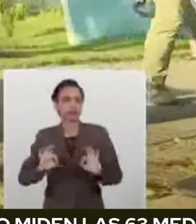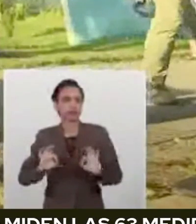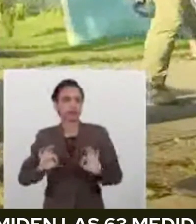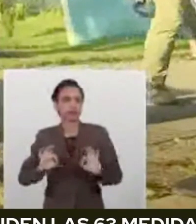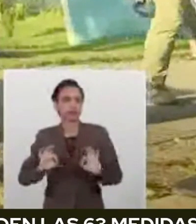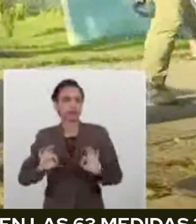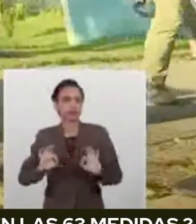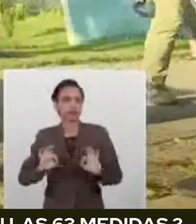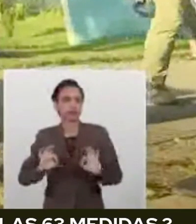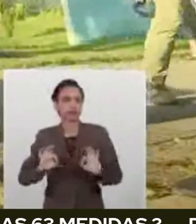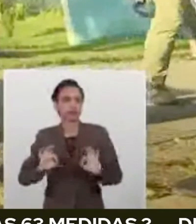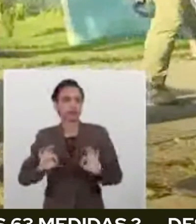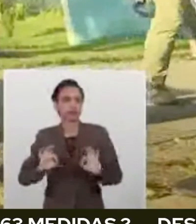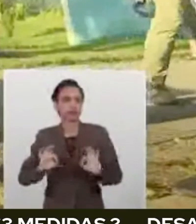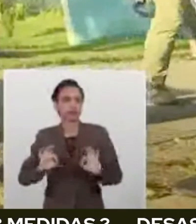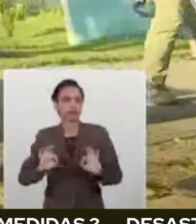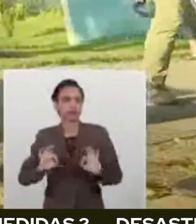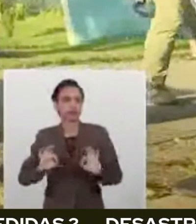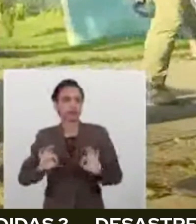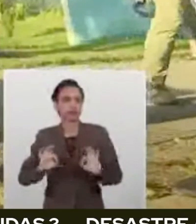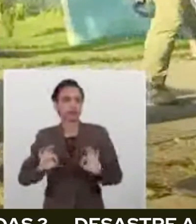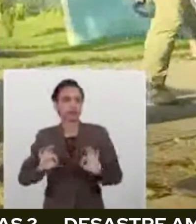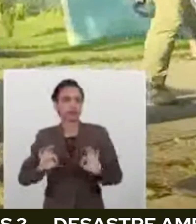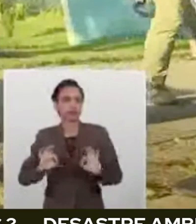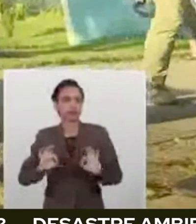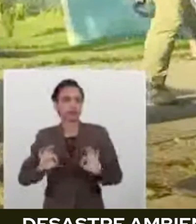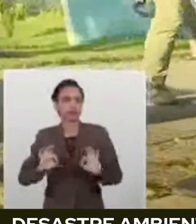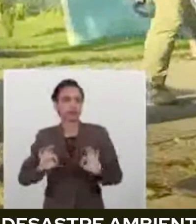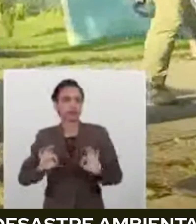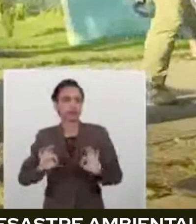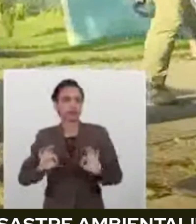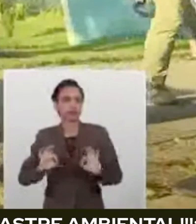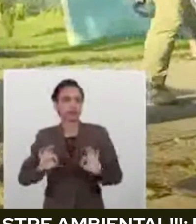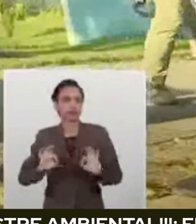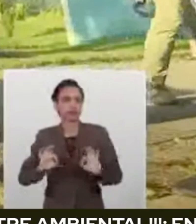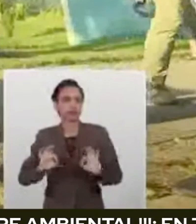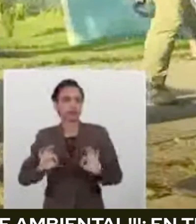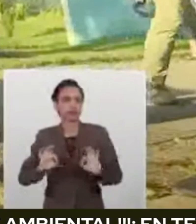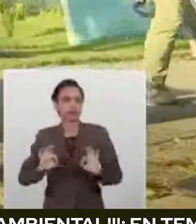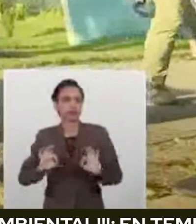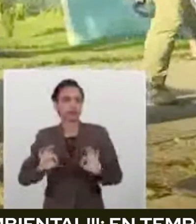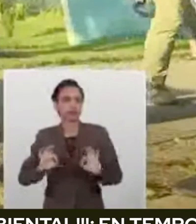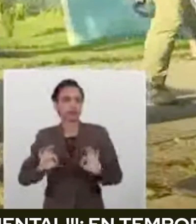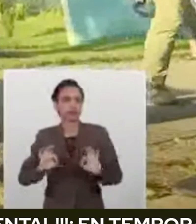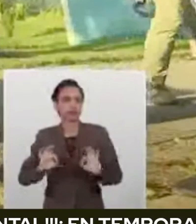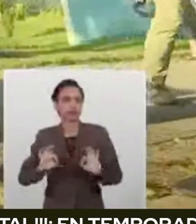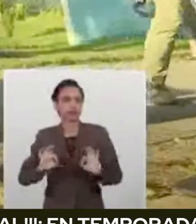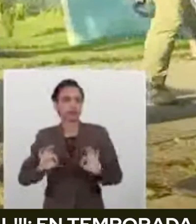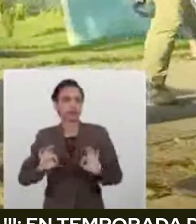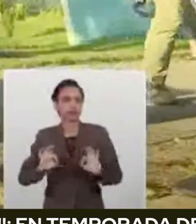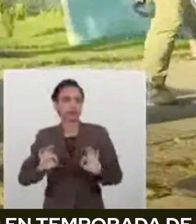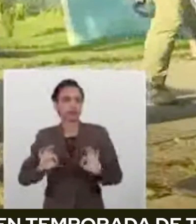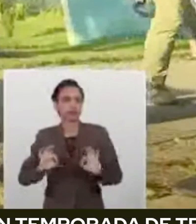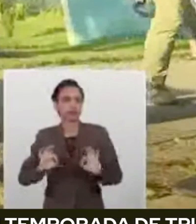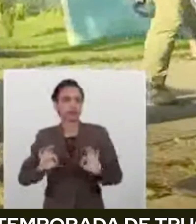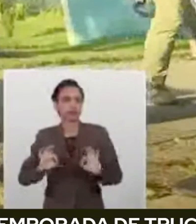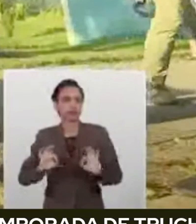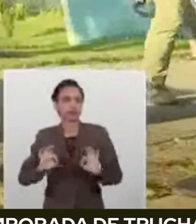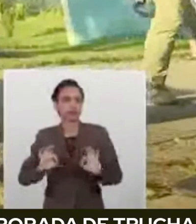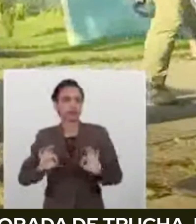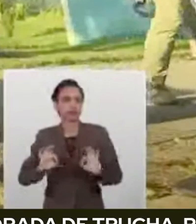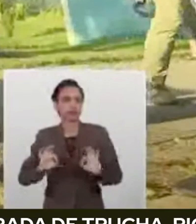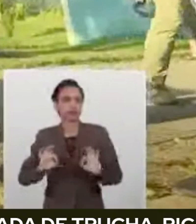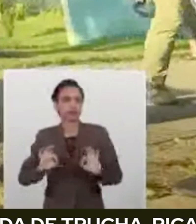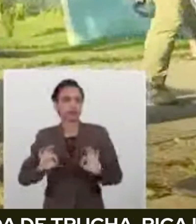reúnen porque está el que está el vecino está el que hace y este y estos son los que después se paran y dice nosotros tuvimos acompañando al